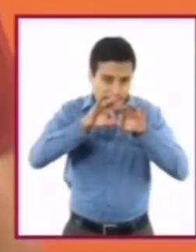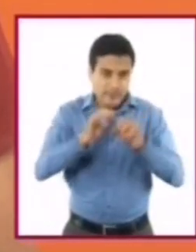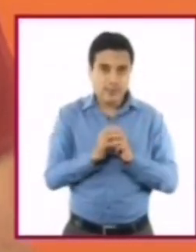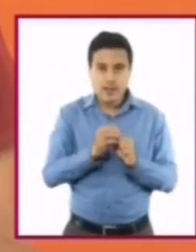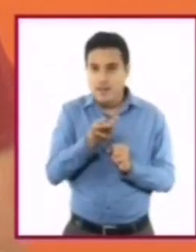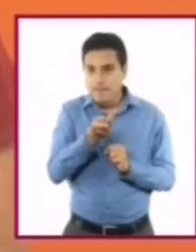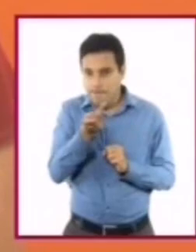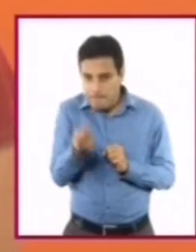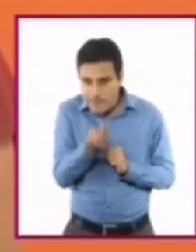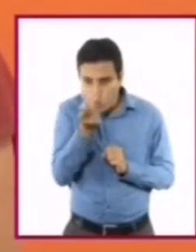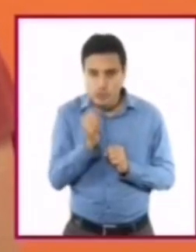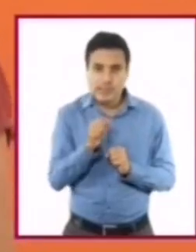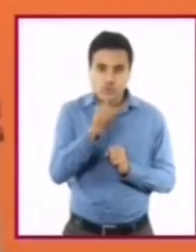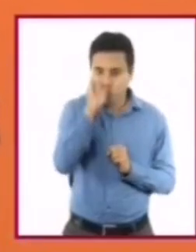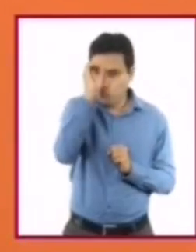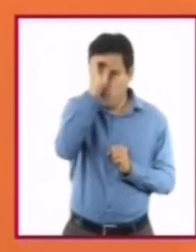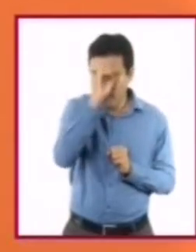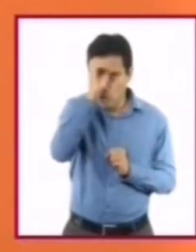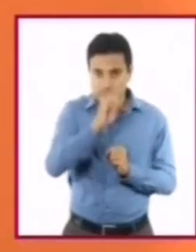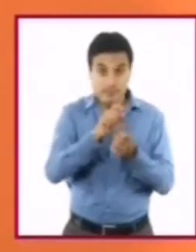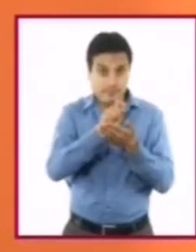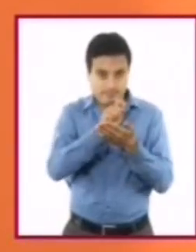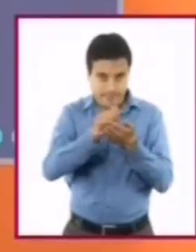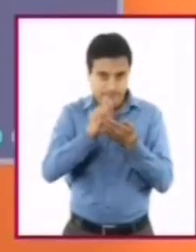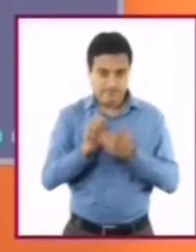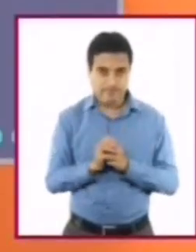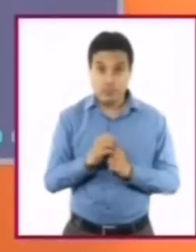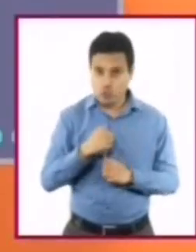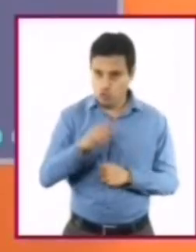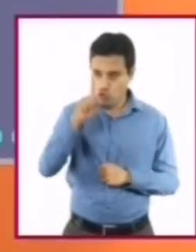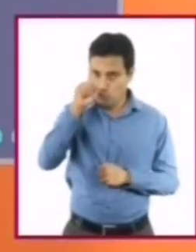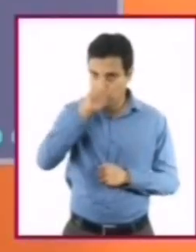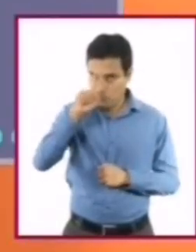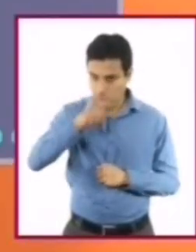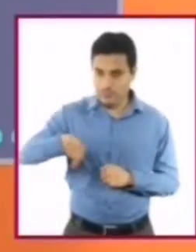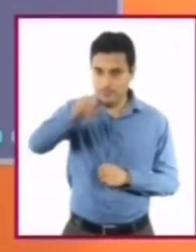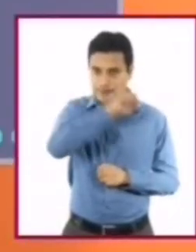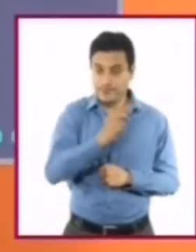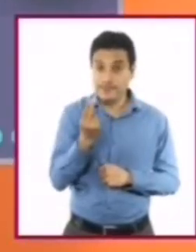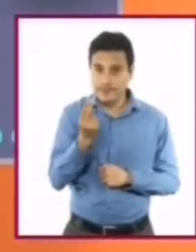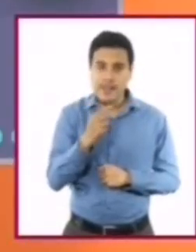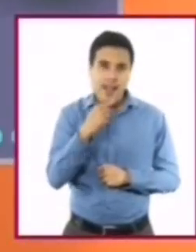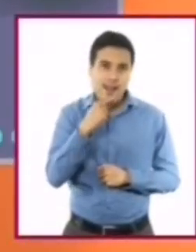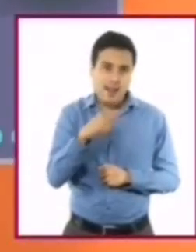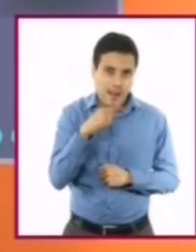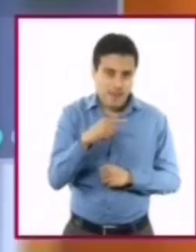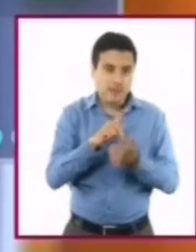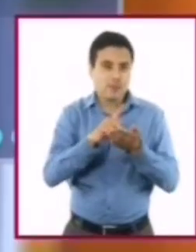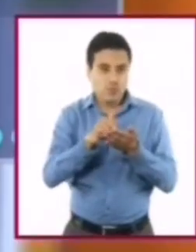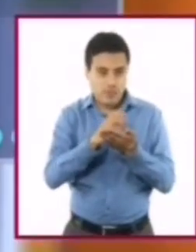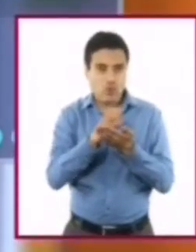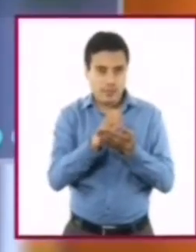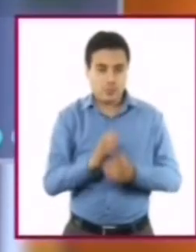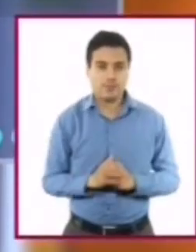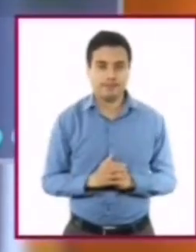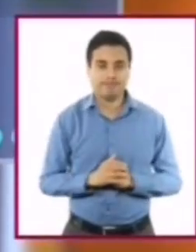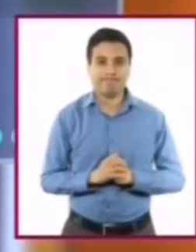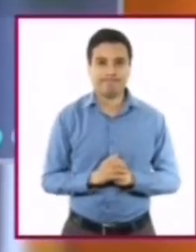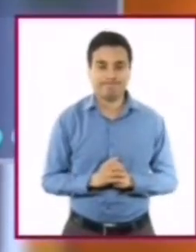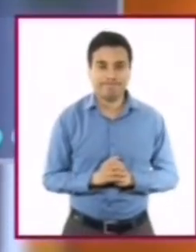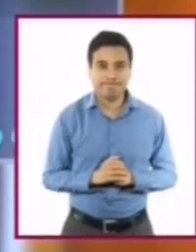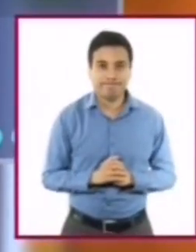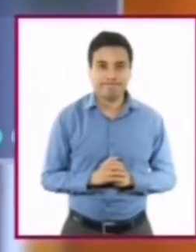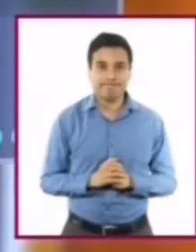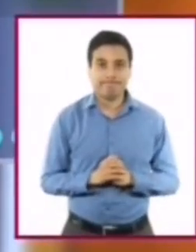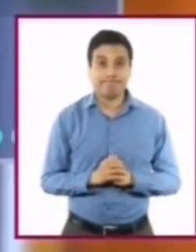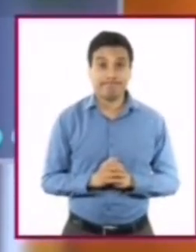que surjan a partir de este tema. Por eso les recomendamos tener a la mano lápiz o pluma y su cuaderno. Si tienen